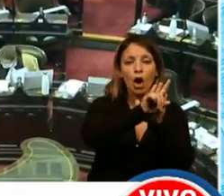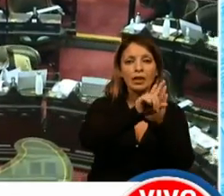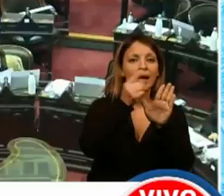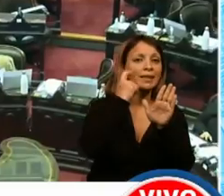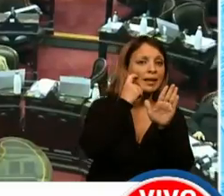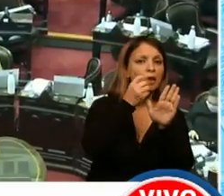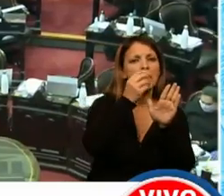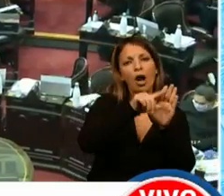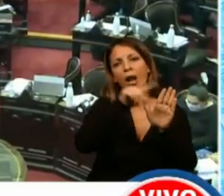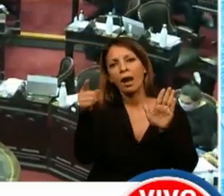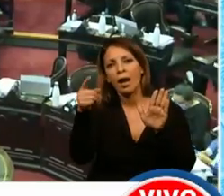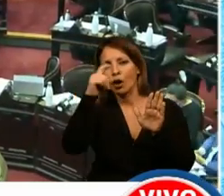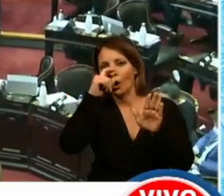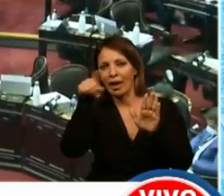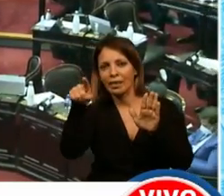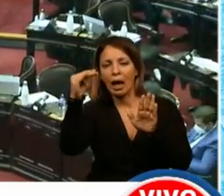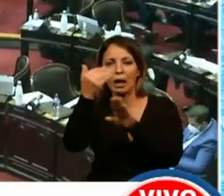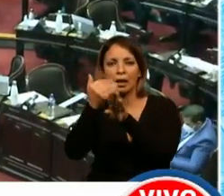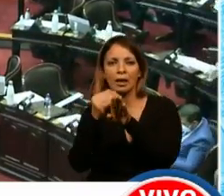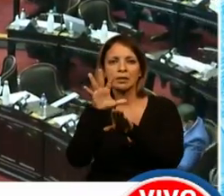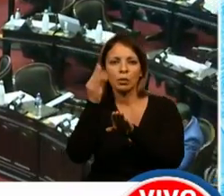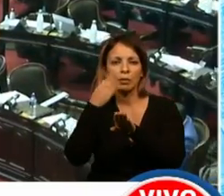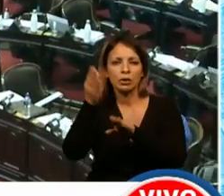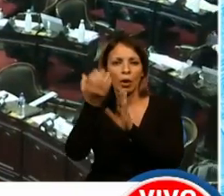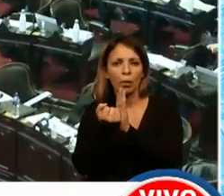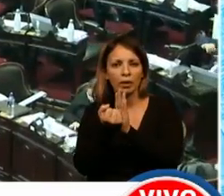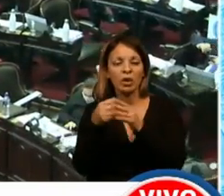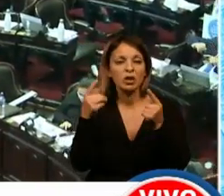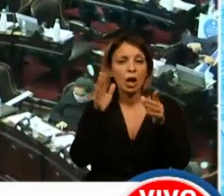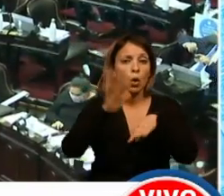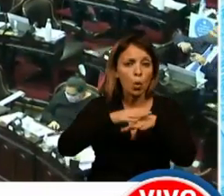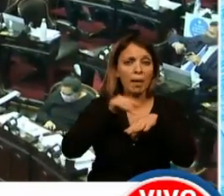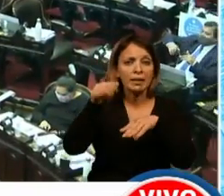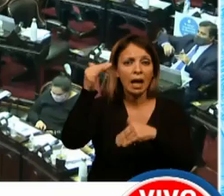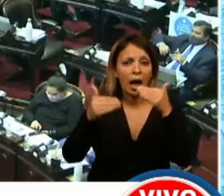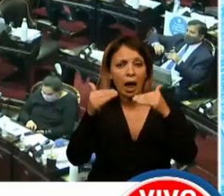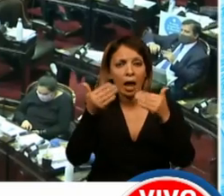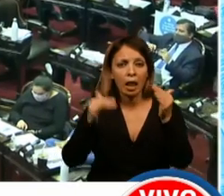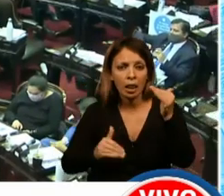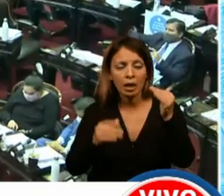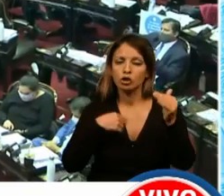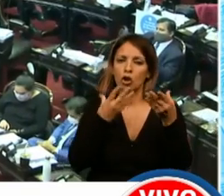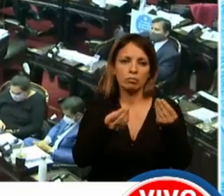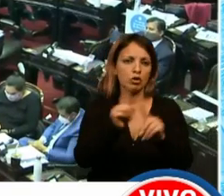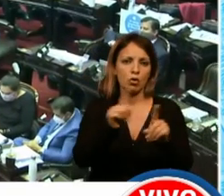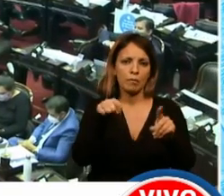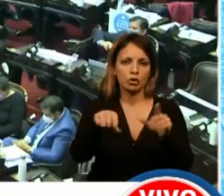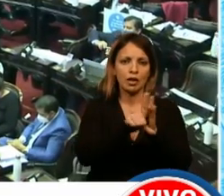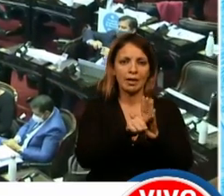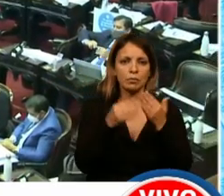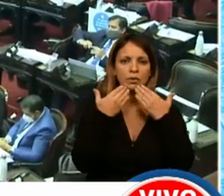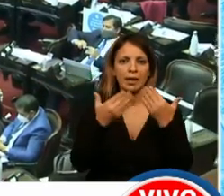a corrientes que tienen la mitad de garantías y que por estas razones por esta inequidad presidente no voy a acompañar este problema